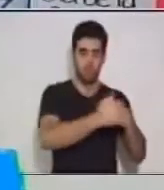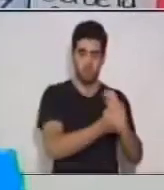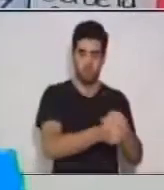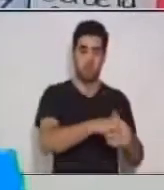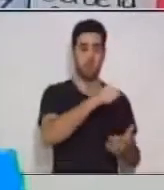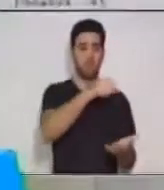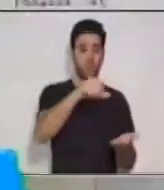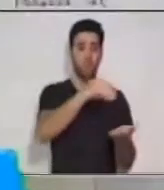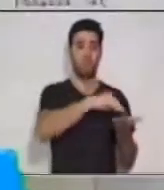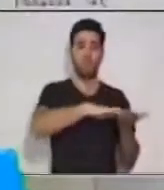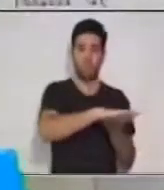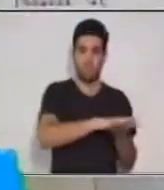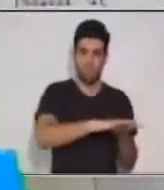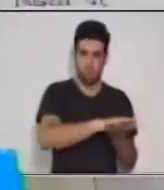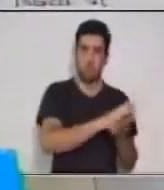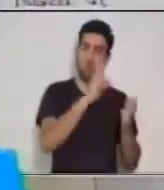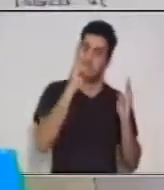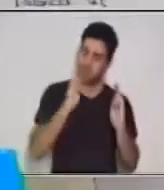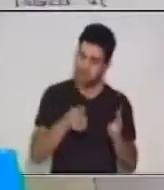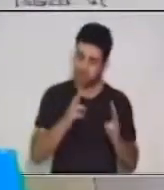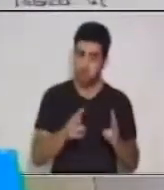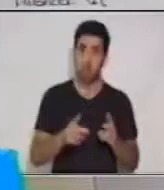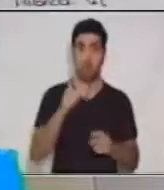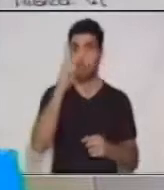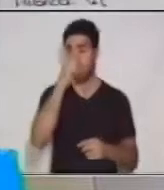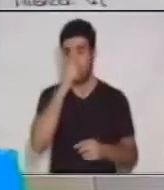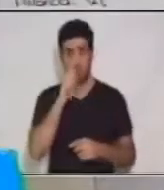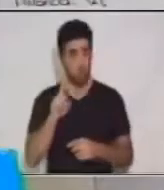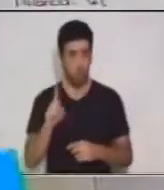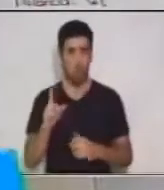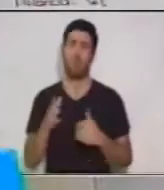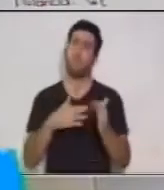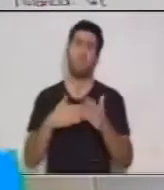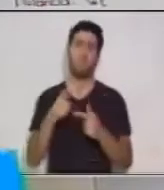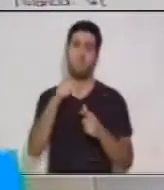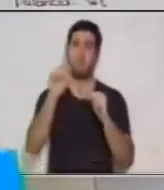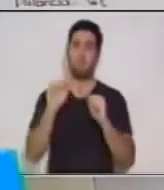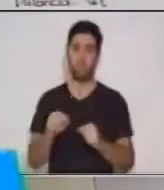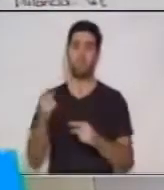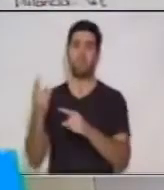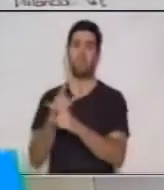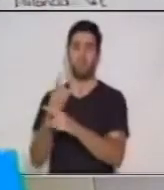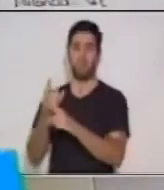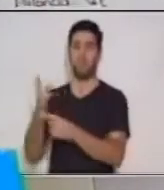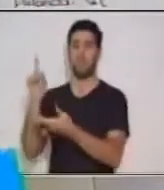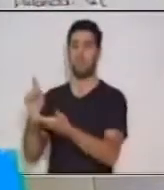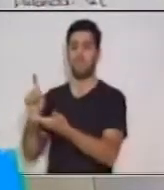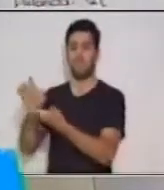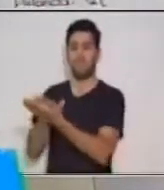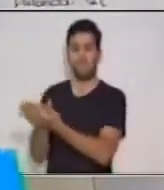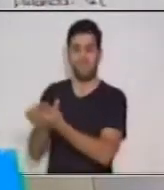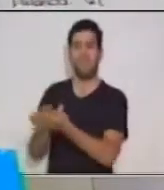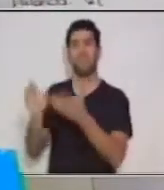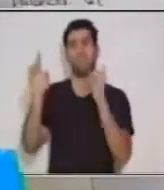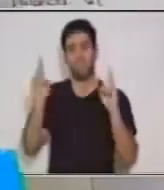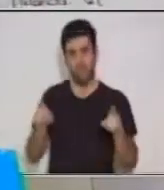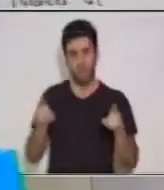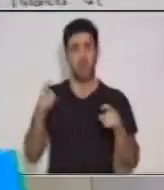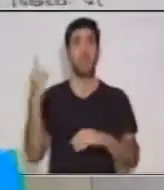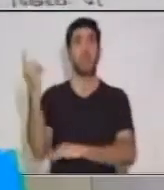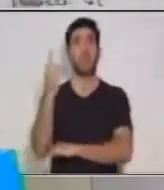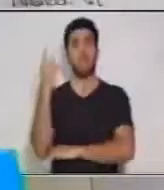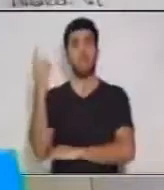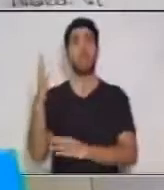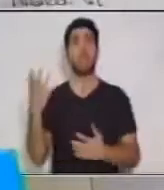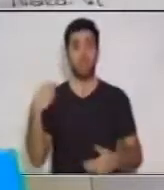agua y jabón. Y si no tienes agua y jabón de manera inmediata, que puedas utilizar alcohol en gel. Lo importante es que